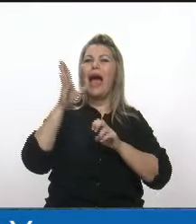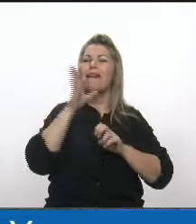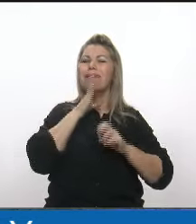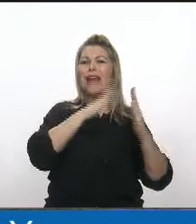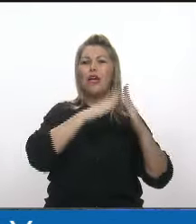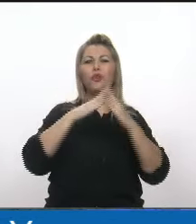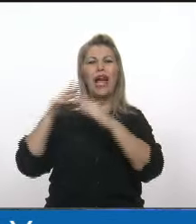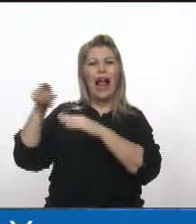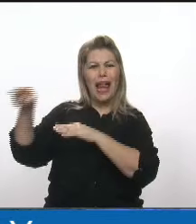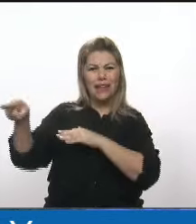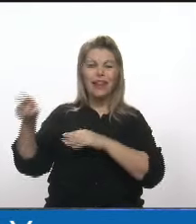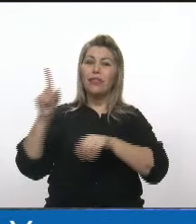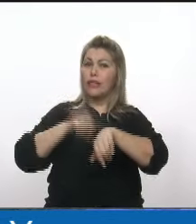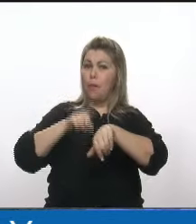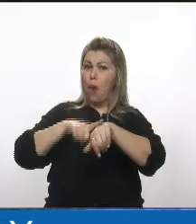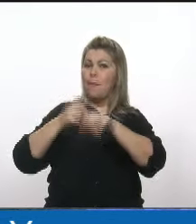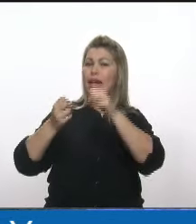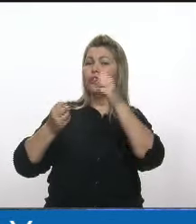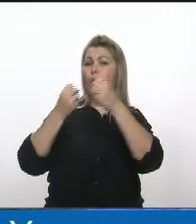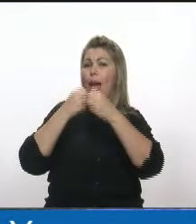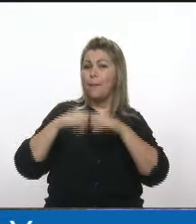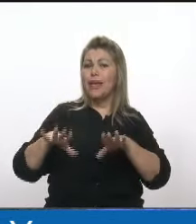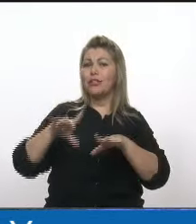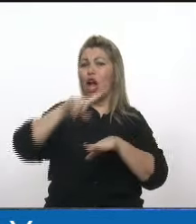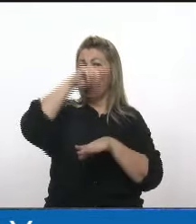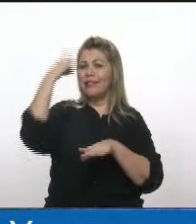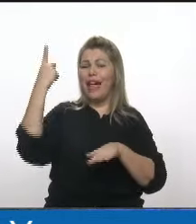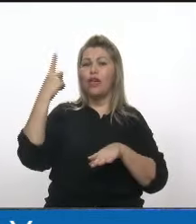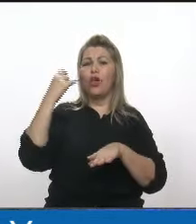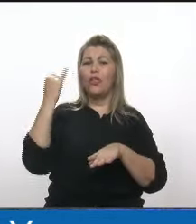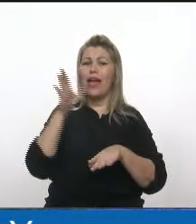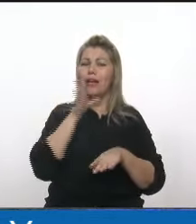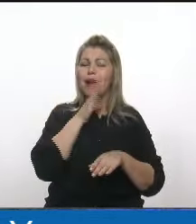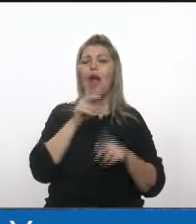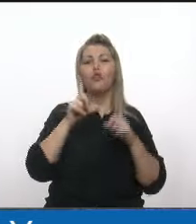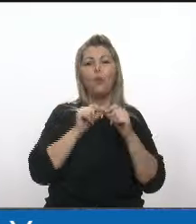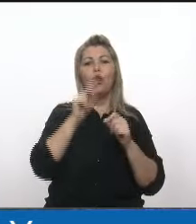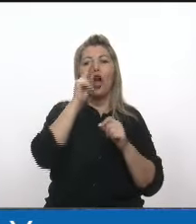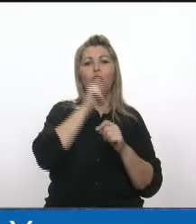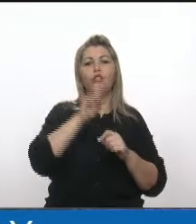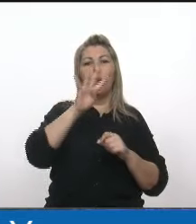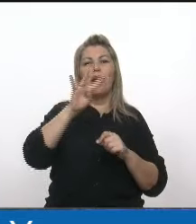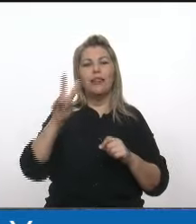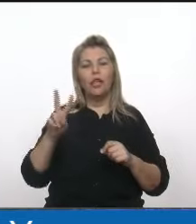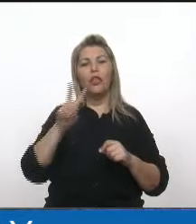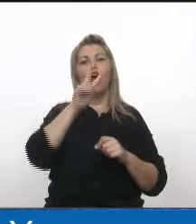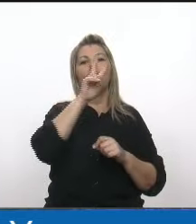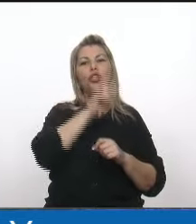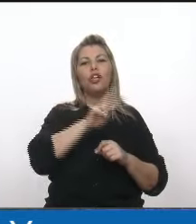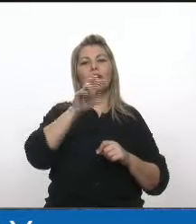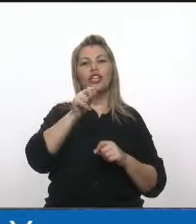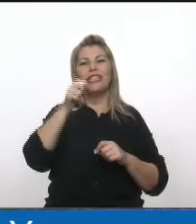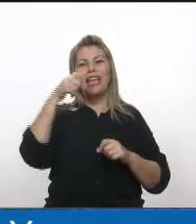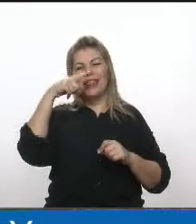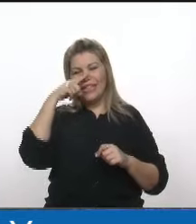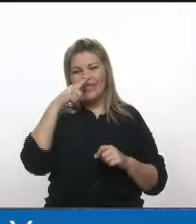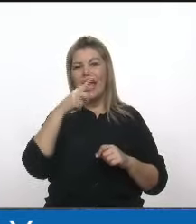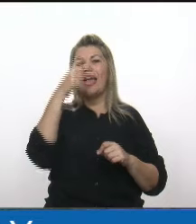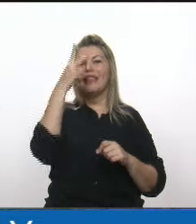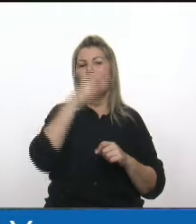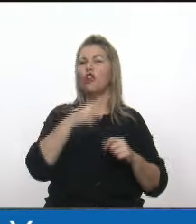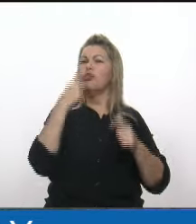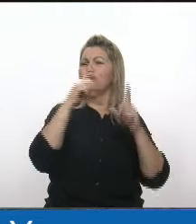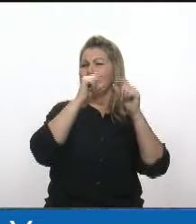de los tiempos del estado de Israel la 181 la 303 de la asamblea la 242 la 252 la 267 del Consejo de